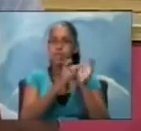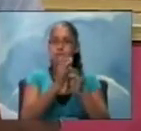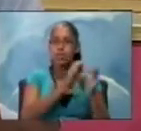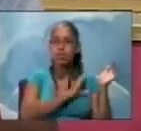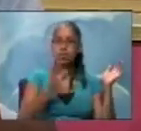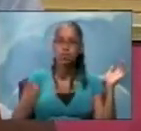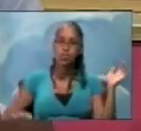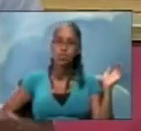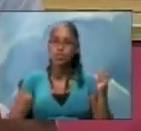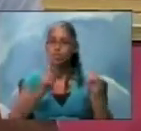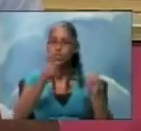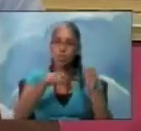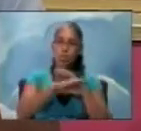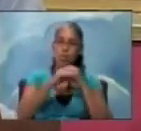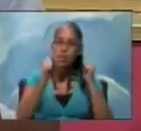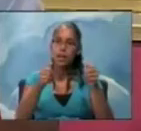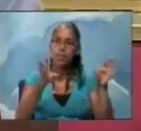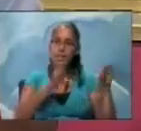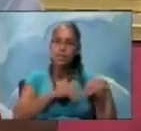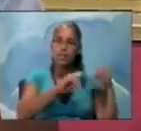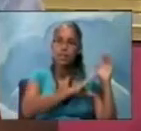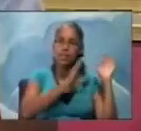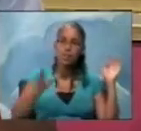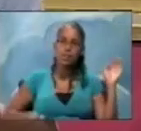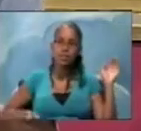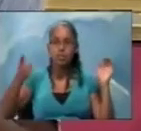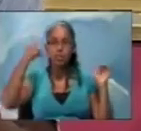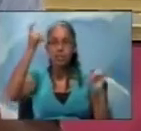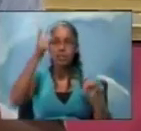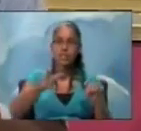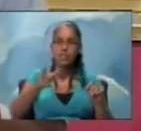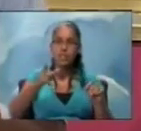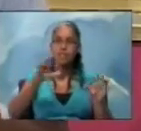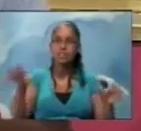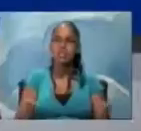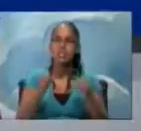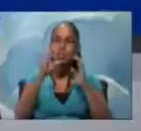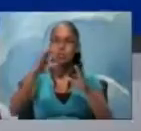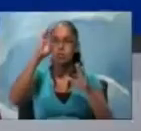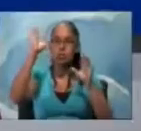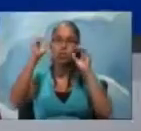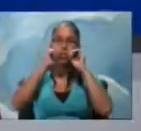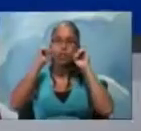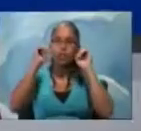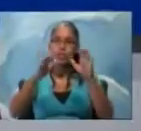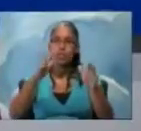le va a ir bien. Acepte a Cristo para que sea salvo y Dios los bendiga. ¡Yeah!